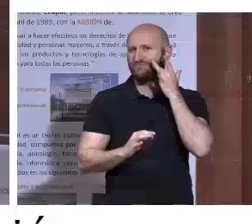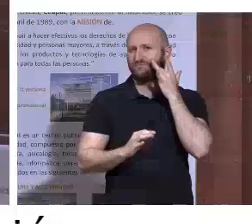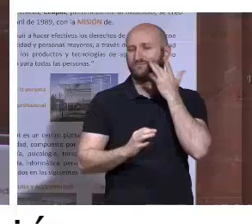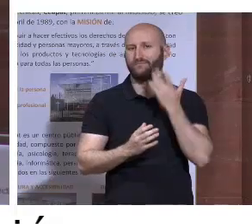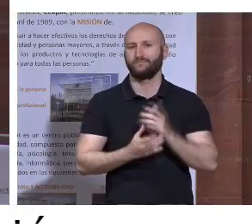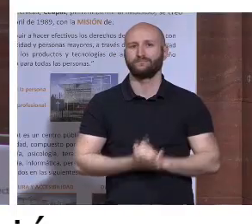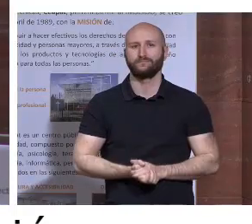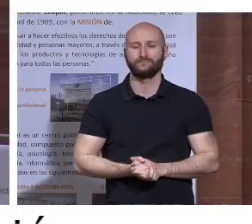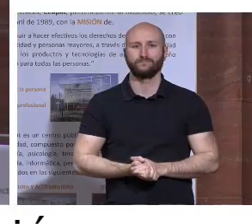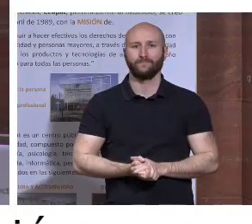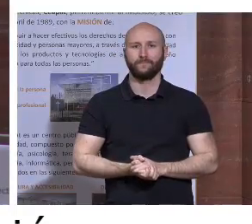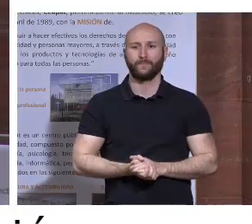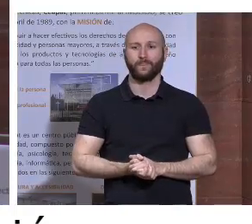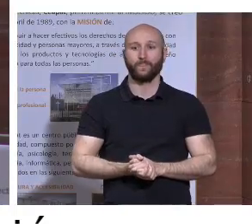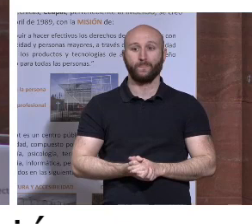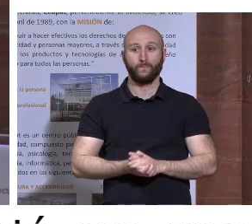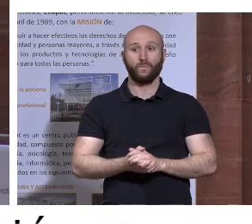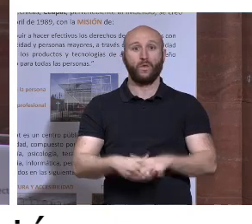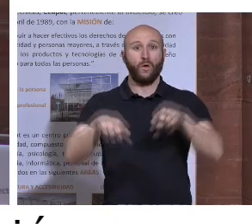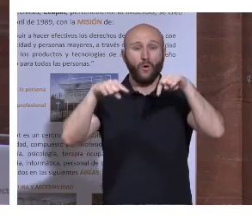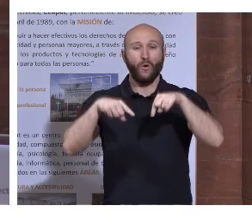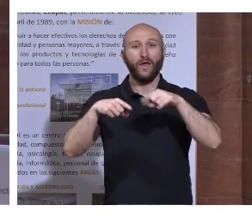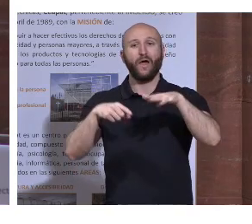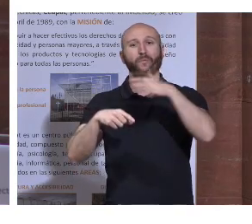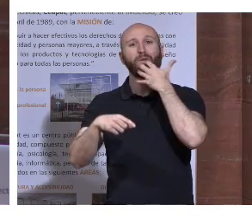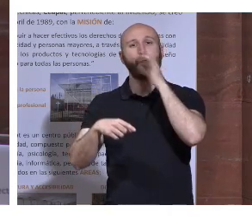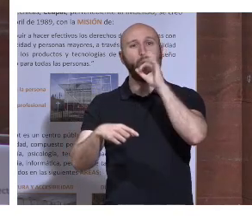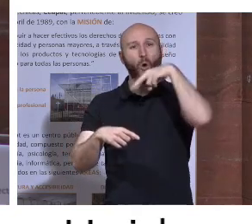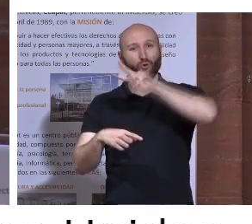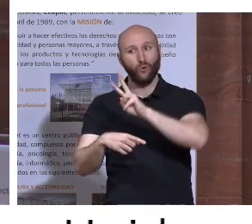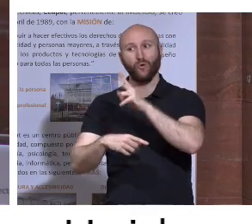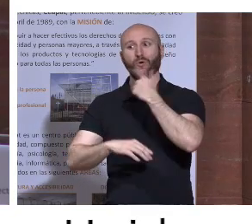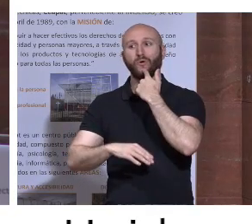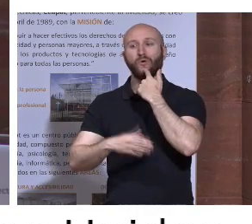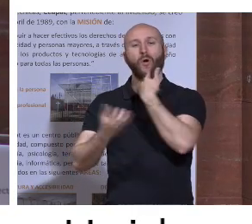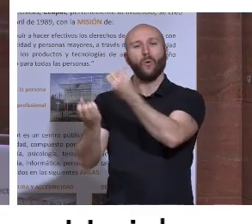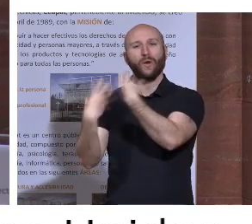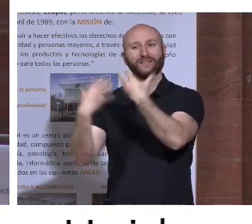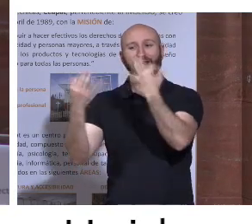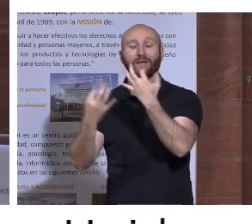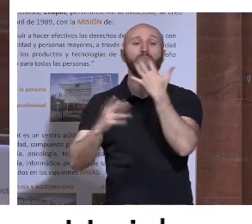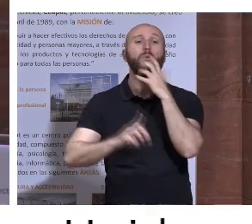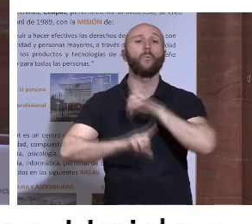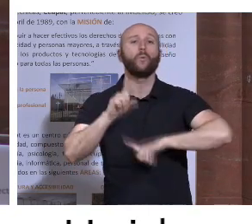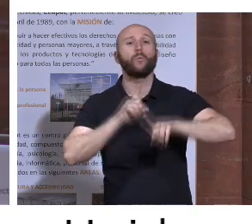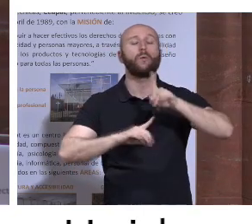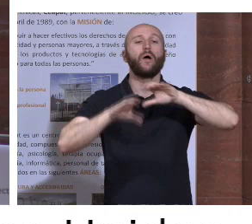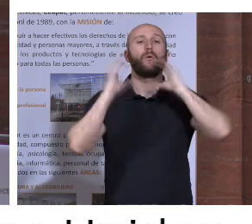Hoy, en cualquier foro de Naciones Unidas, lo que nos dicen es los problemas del